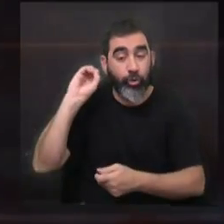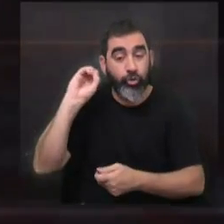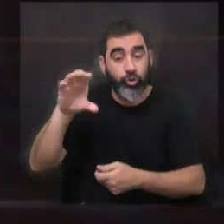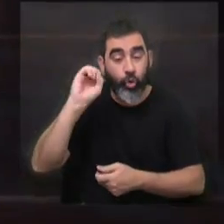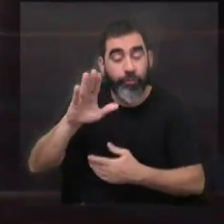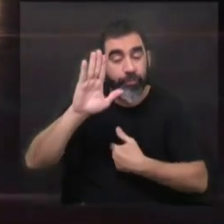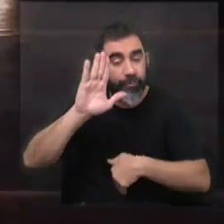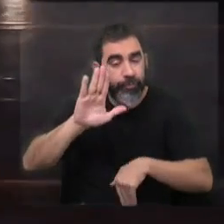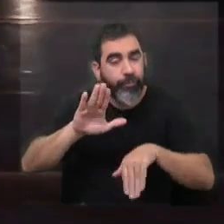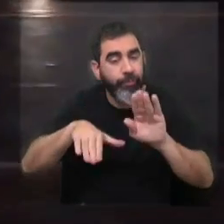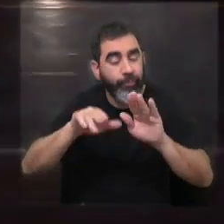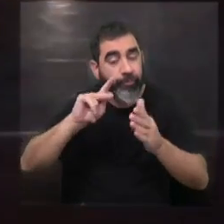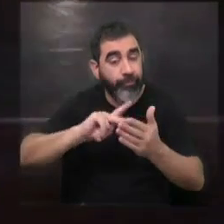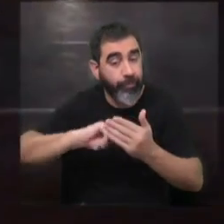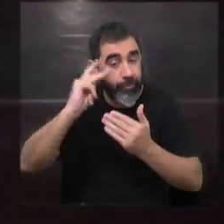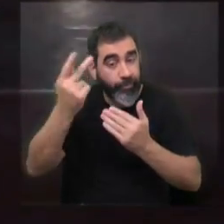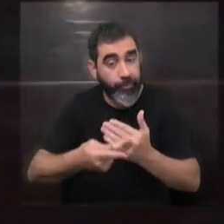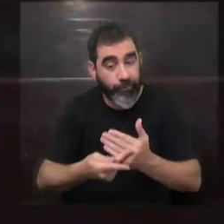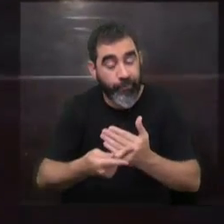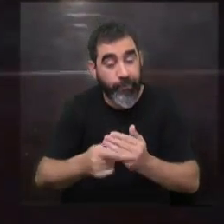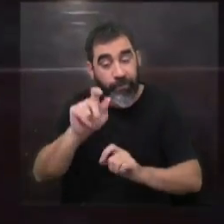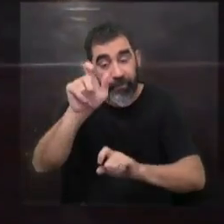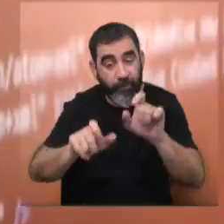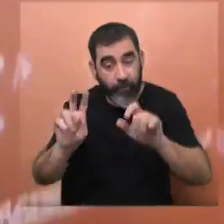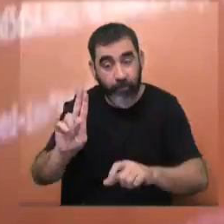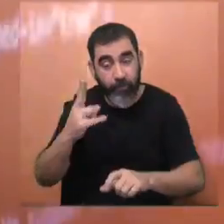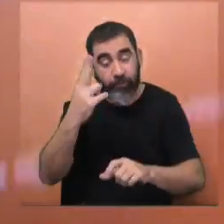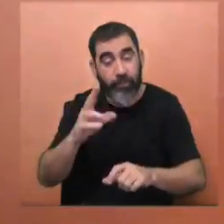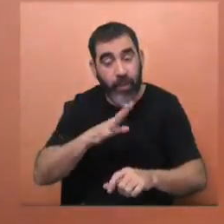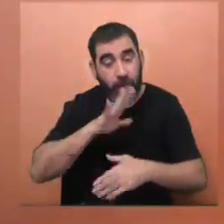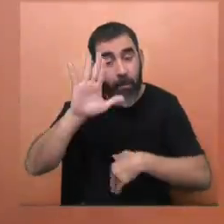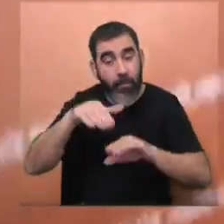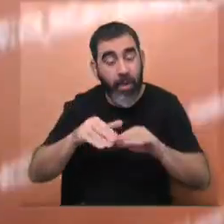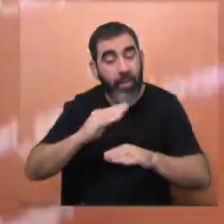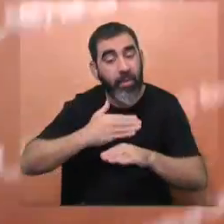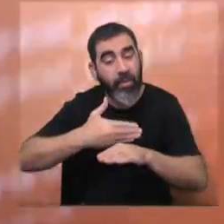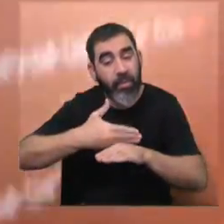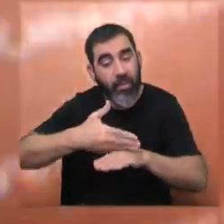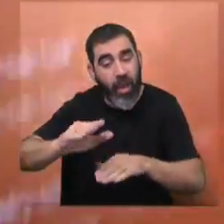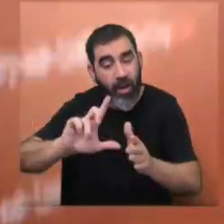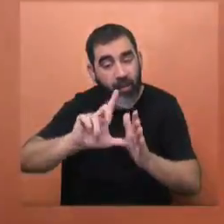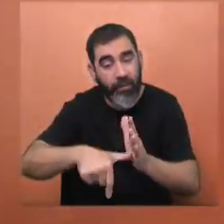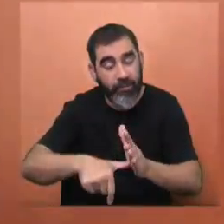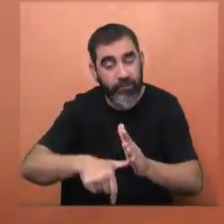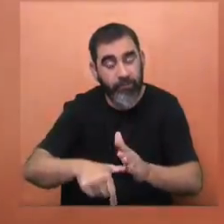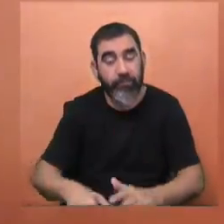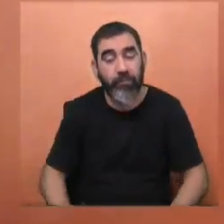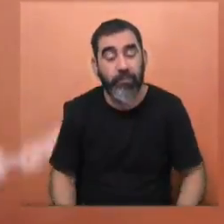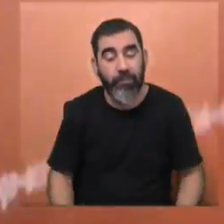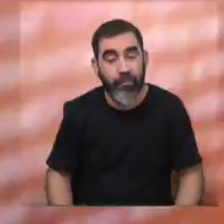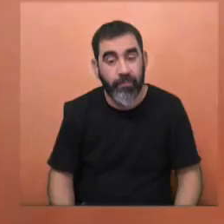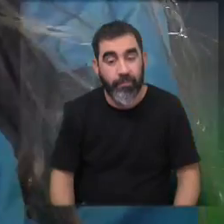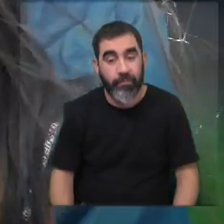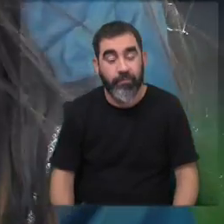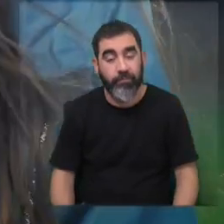mayoría de estos proyectos es que la población uruguaya tiene una tendencia a ser tardía en sus ritmos biológicos, en sus